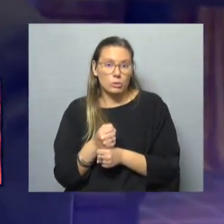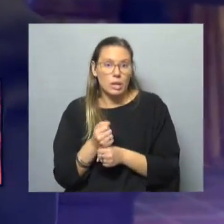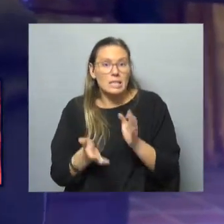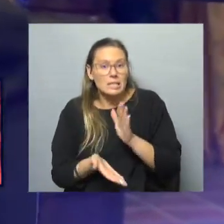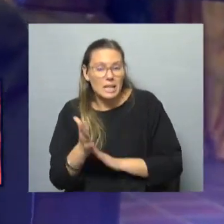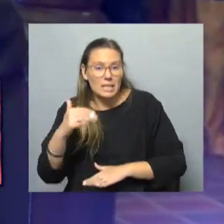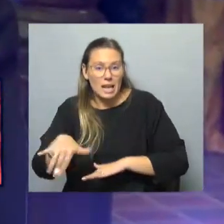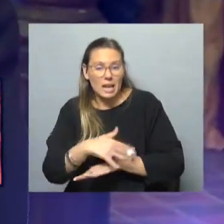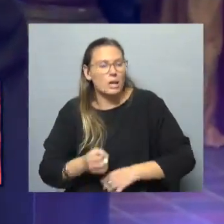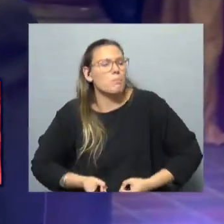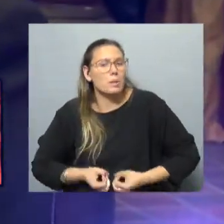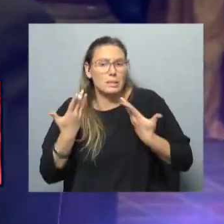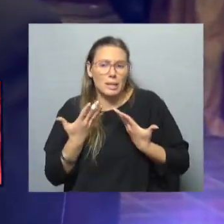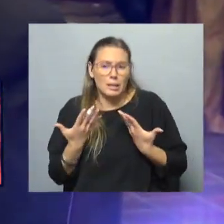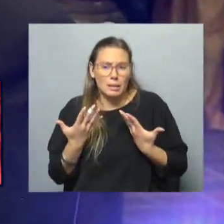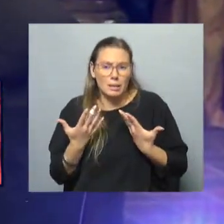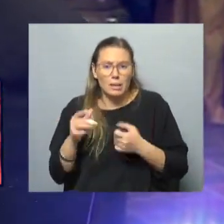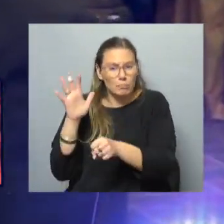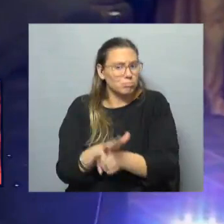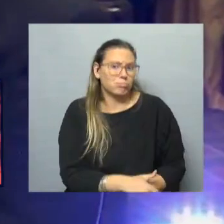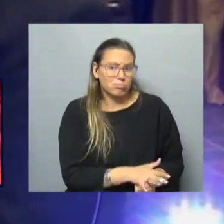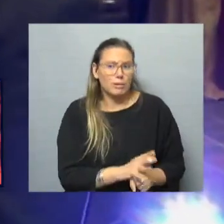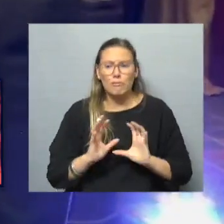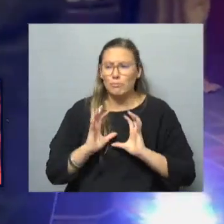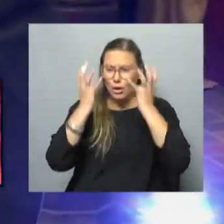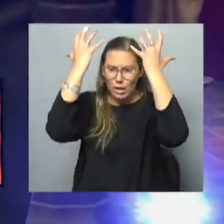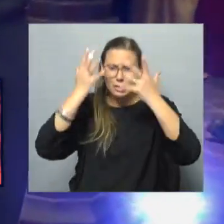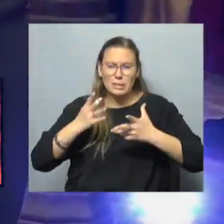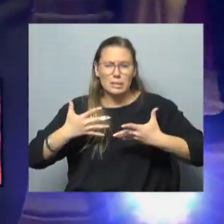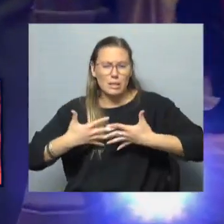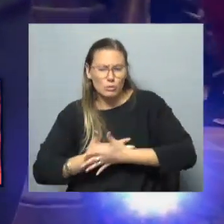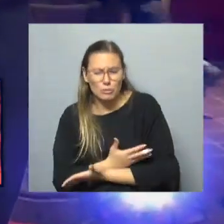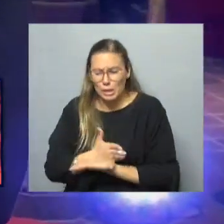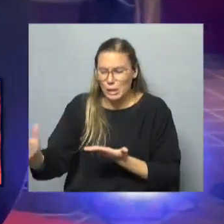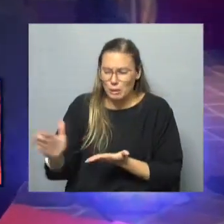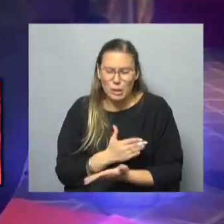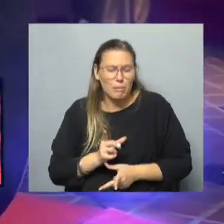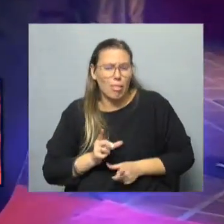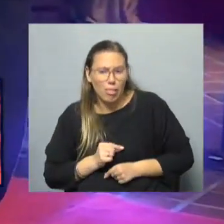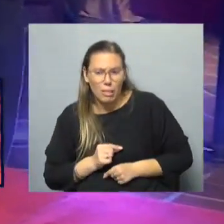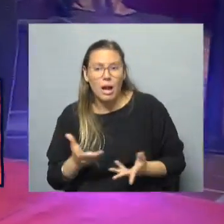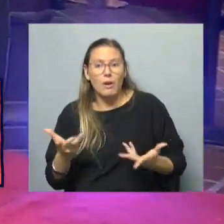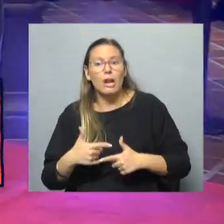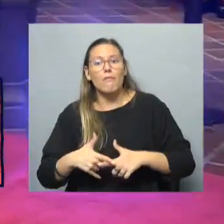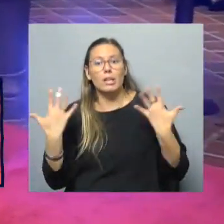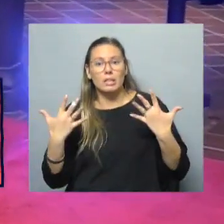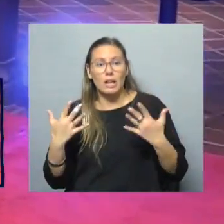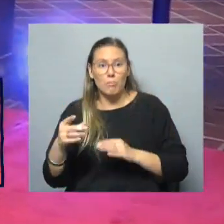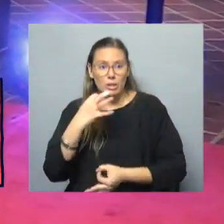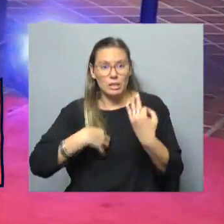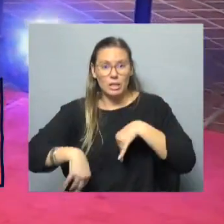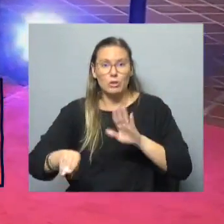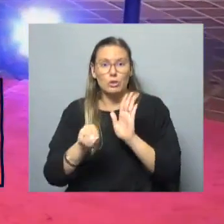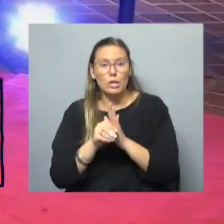a la calle y expresarnos significaba represión, violencia, dolor, discriminación. Y hoy estamos celebrando en un Solís repleto